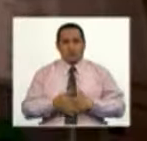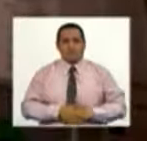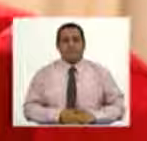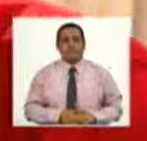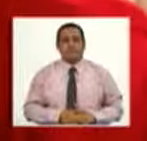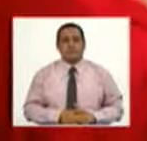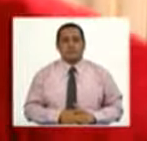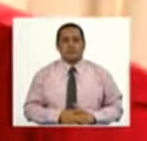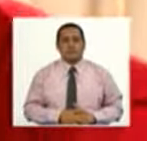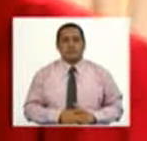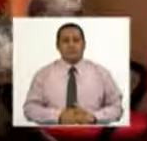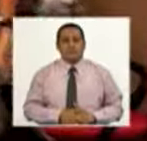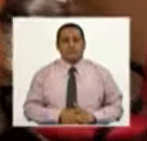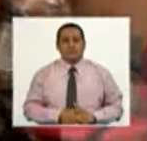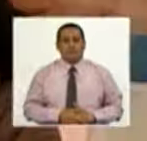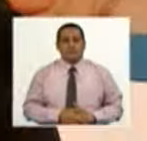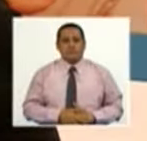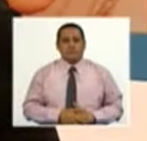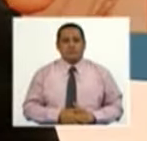hoy.